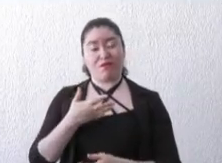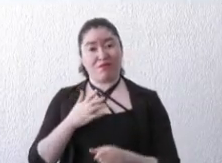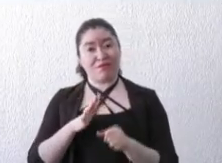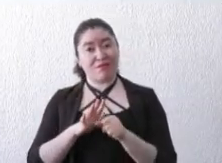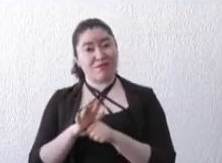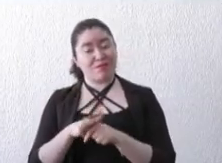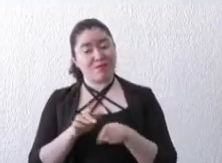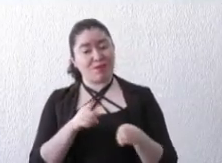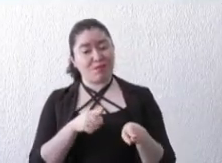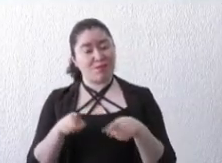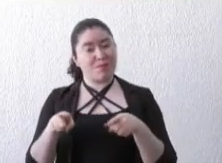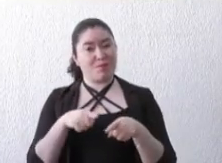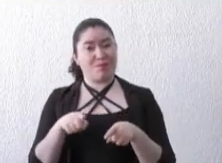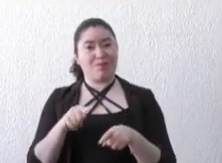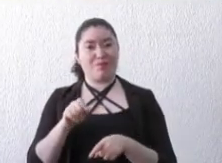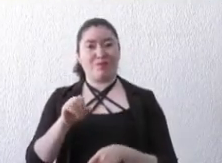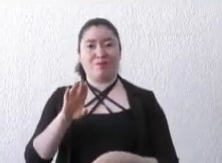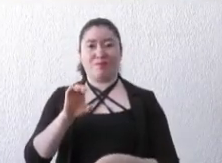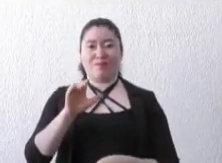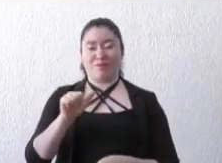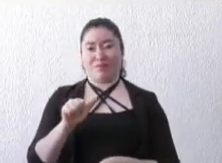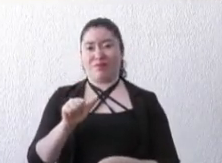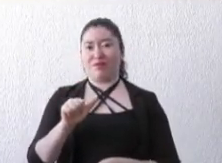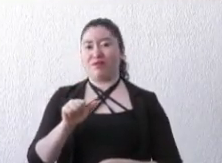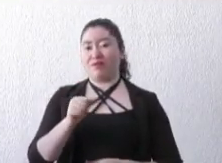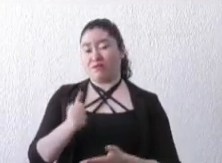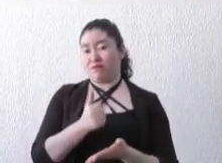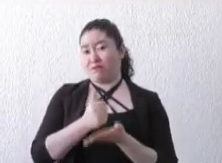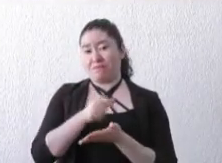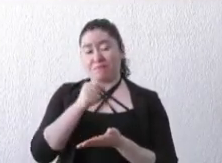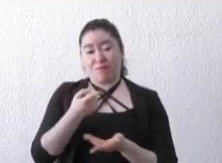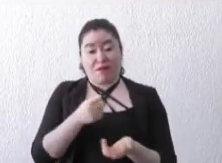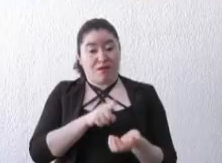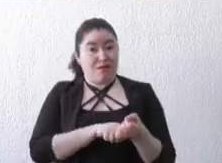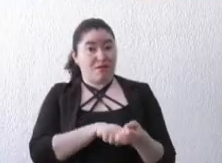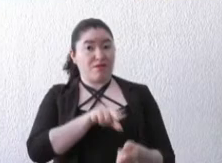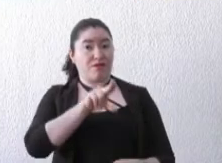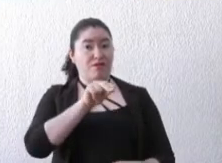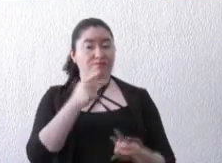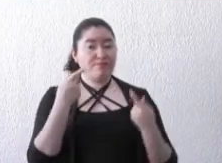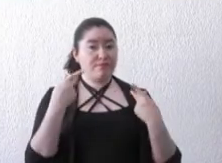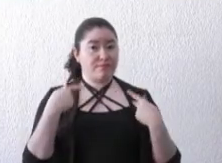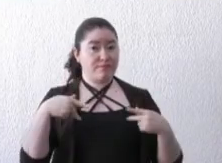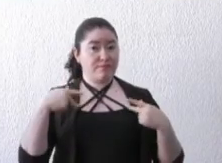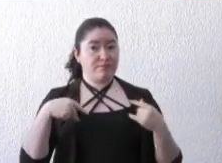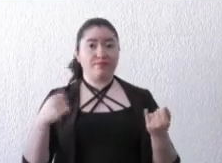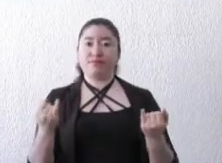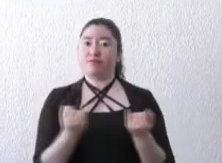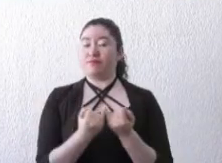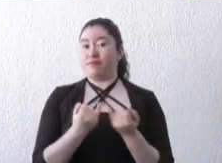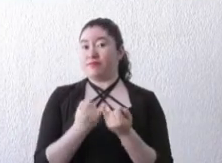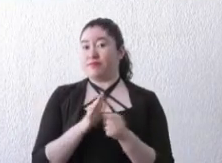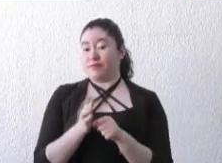orquesta típica de la ciudad, con más de 80 miembros y